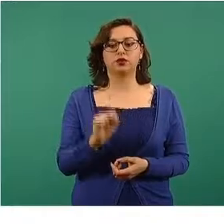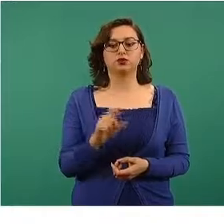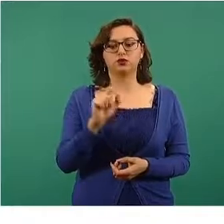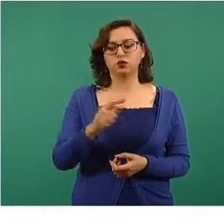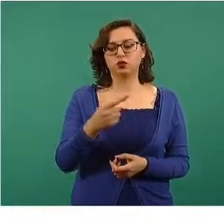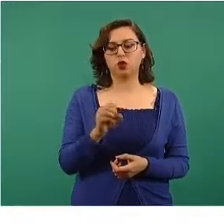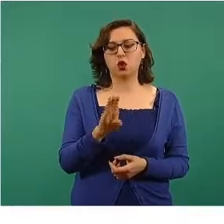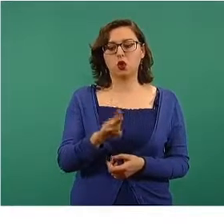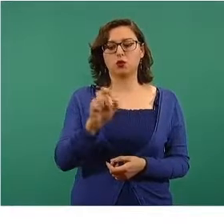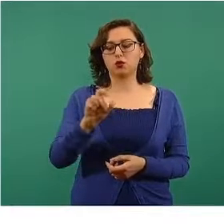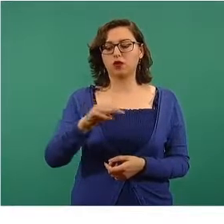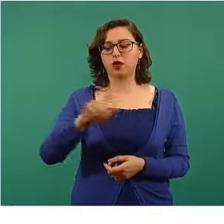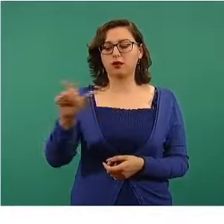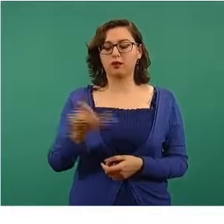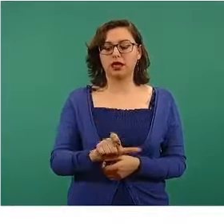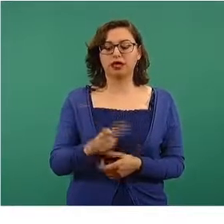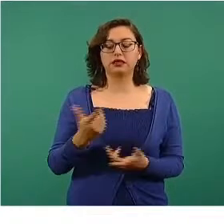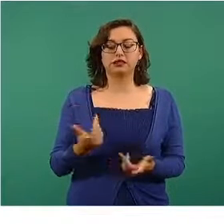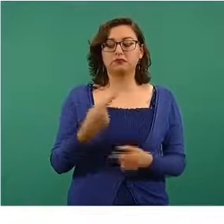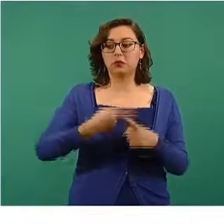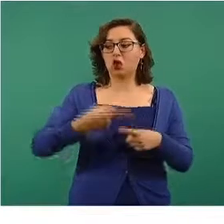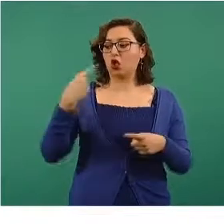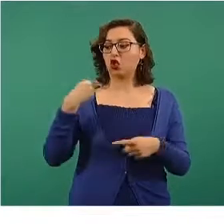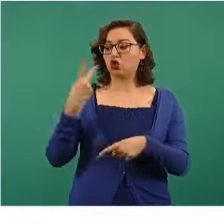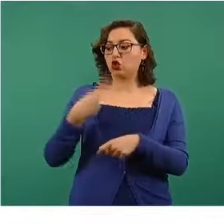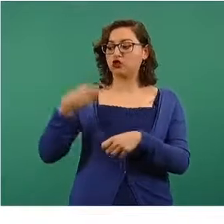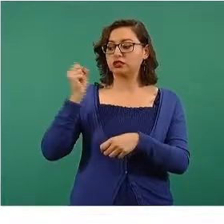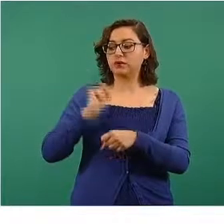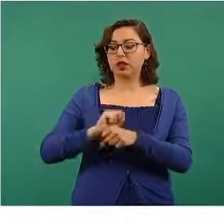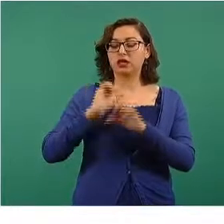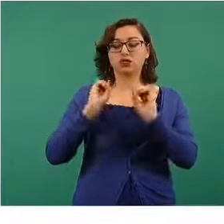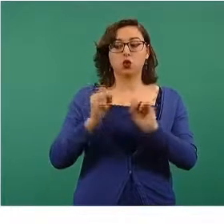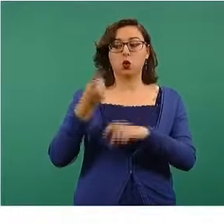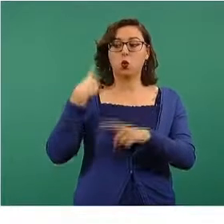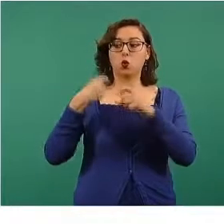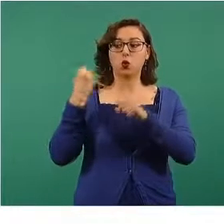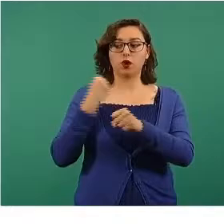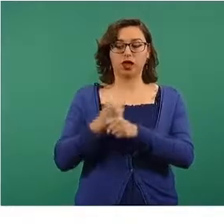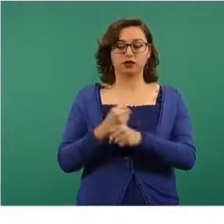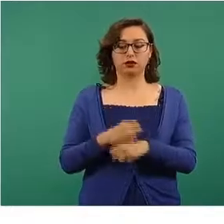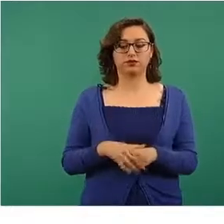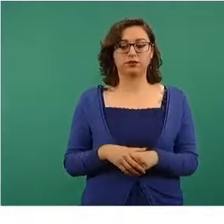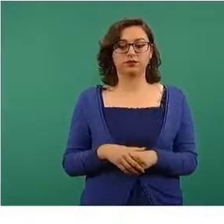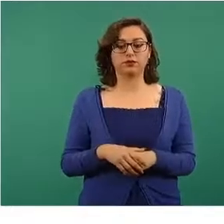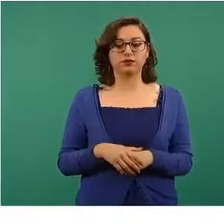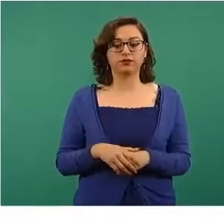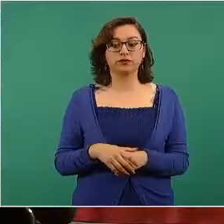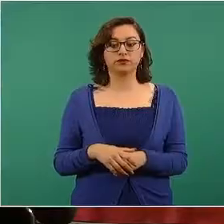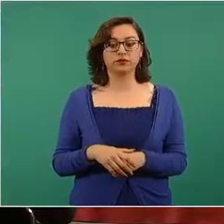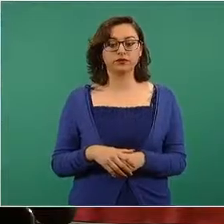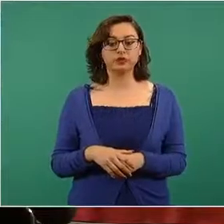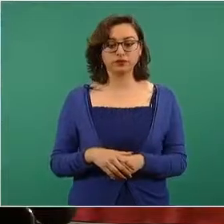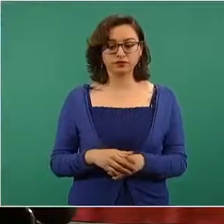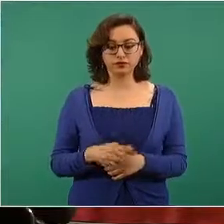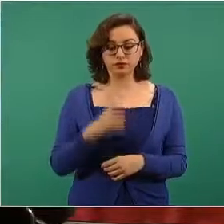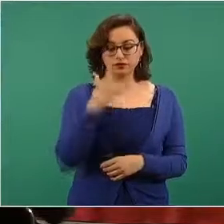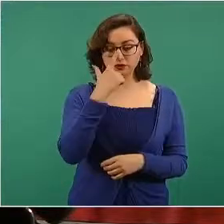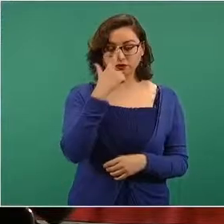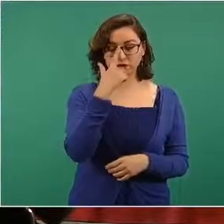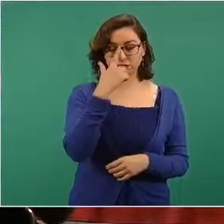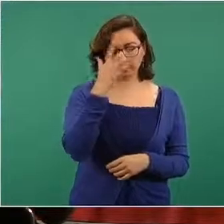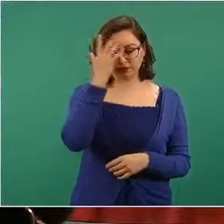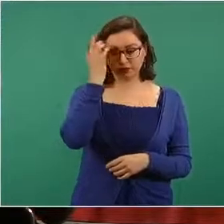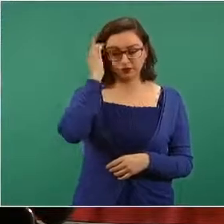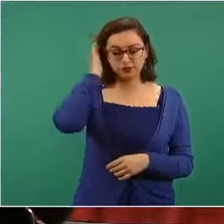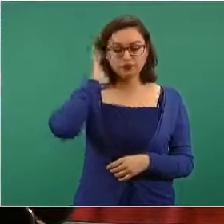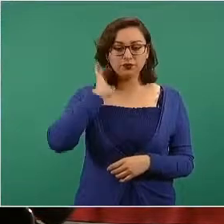2 semanas o de todo el año, incluyendo las últimas 2 semanas. No solo eso, desde hace como una semana, además